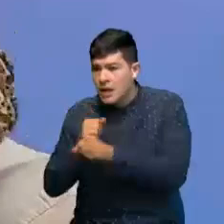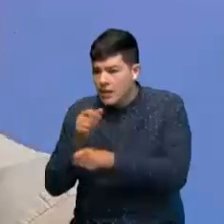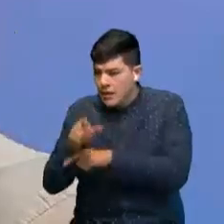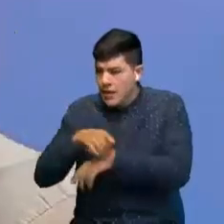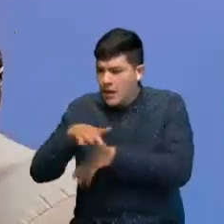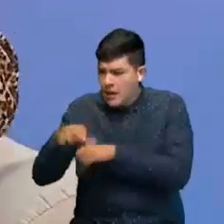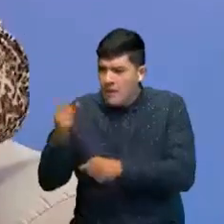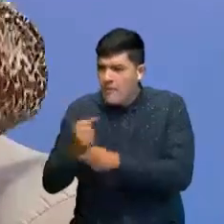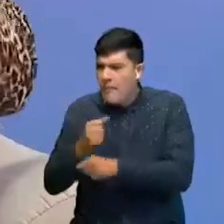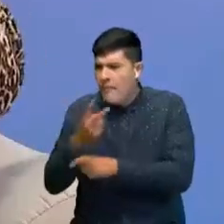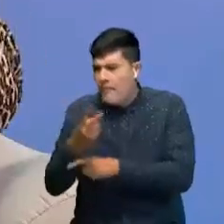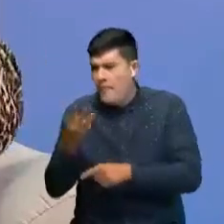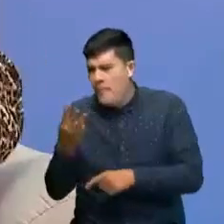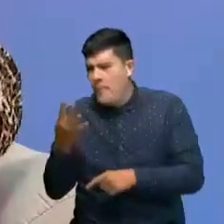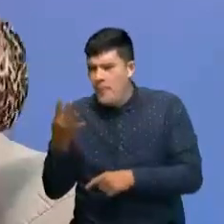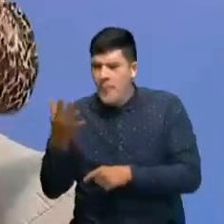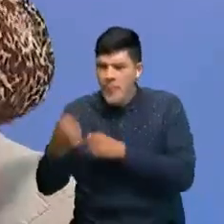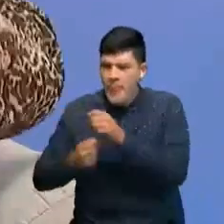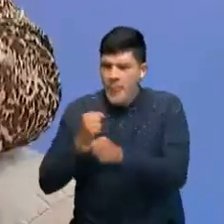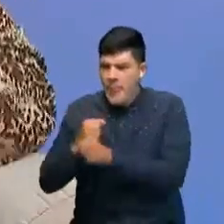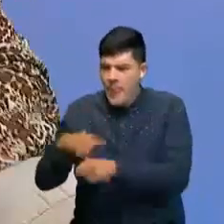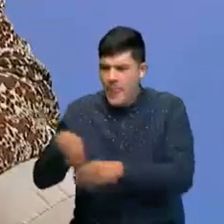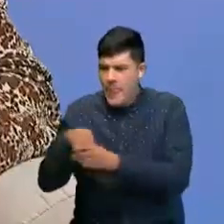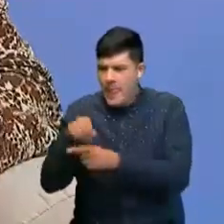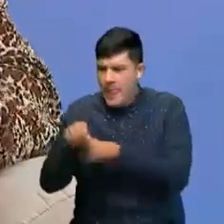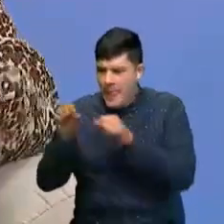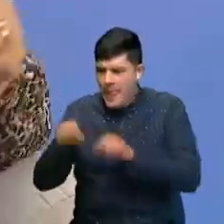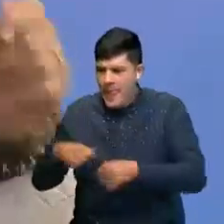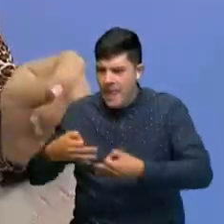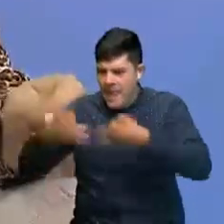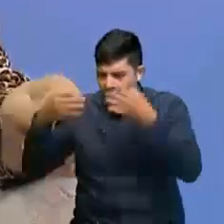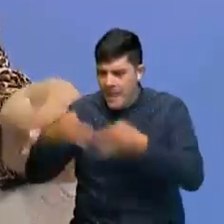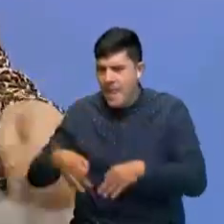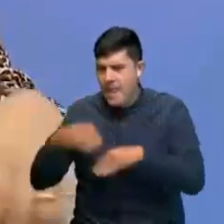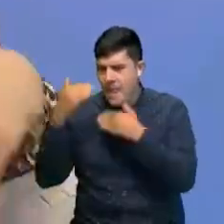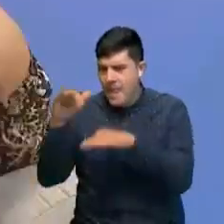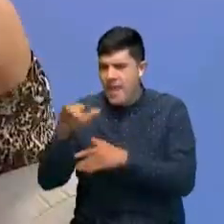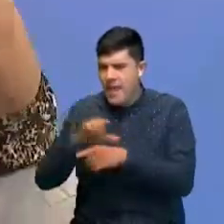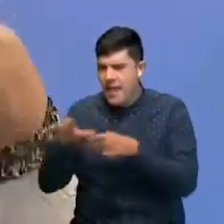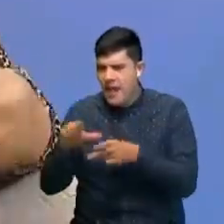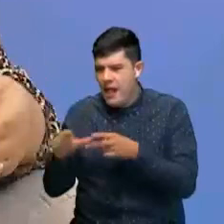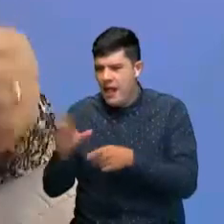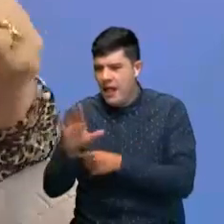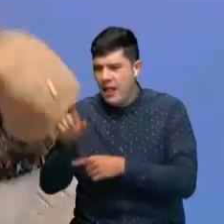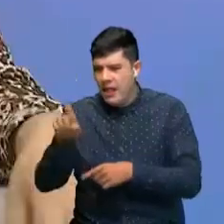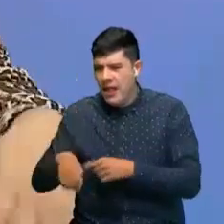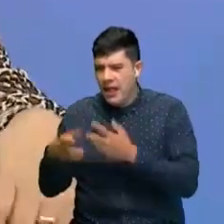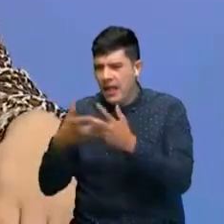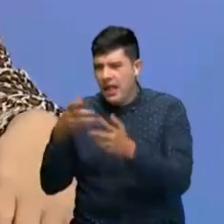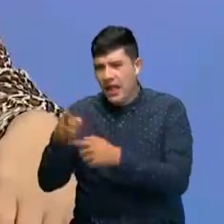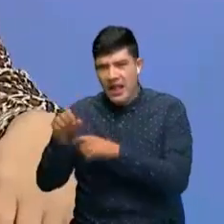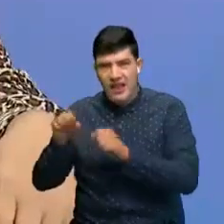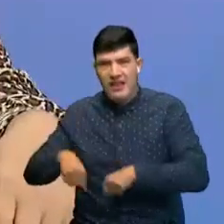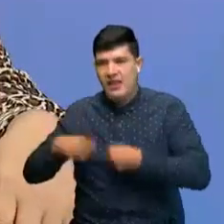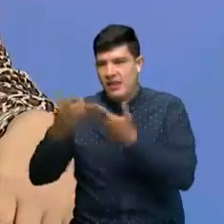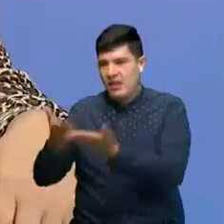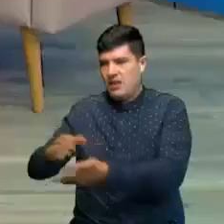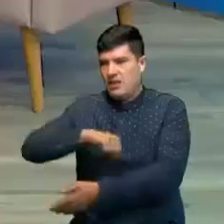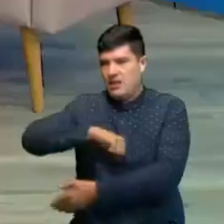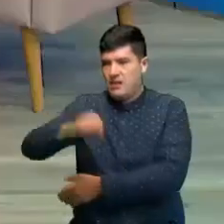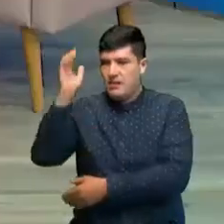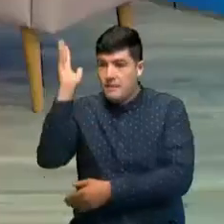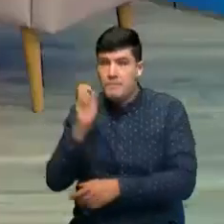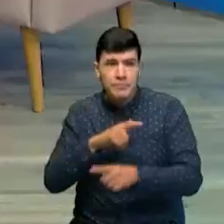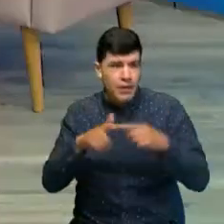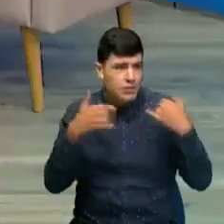trabajar esos 2, 3, 4 años que le falta para que cumpla el mínimo de semanas que necesita el sistema para poder que ella tenga derecho a su pensión. Sí, pero si